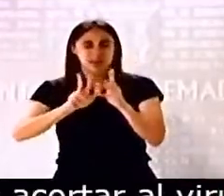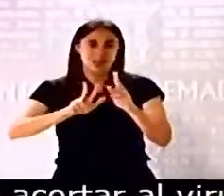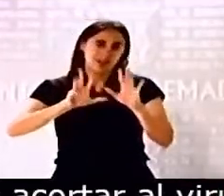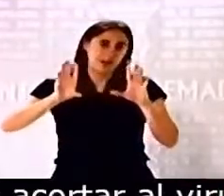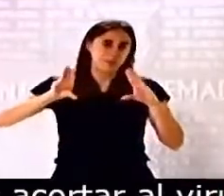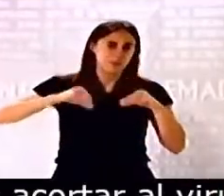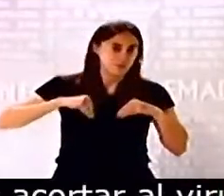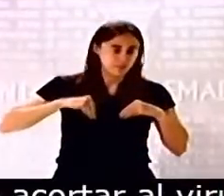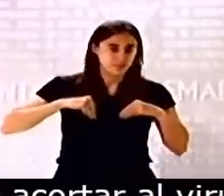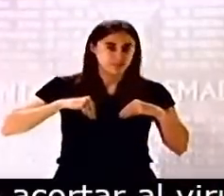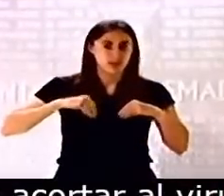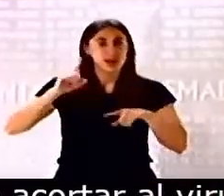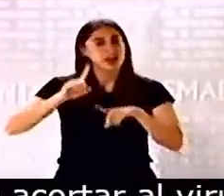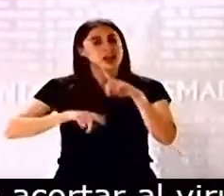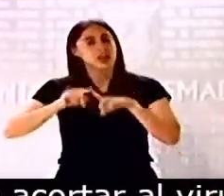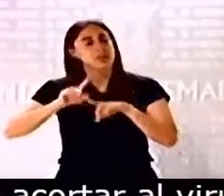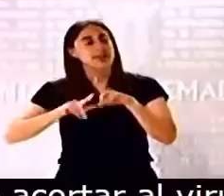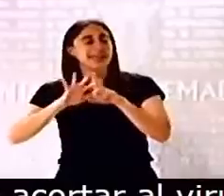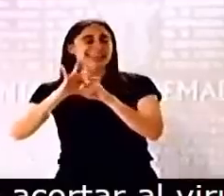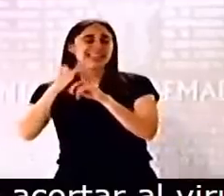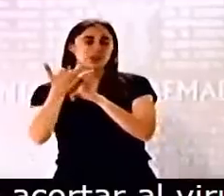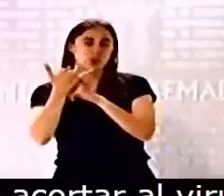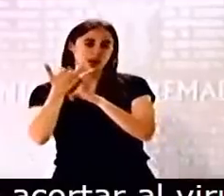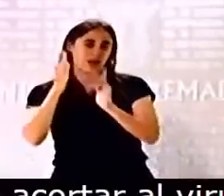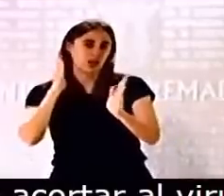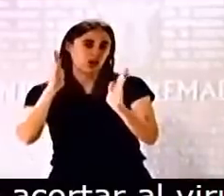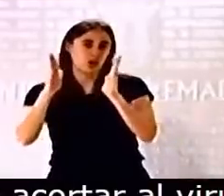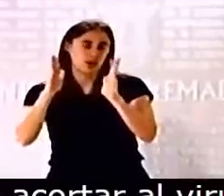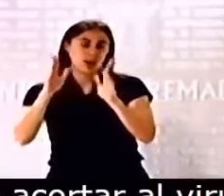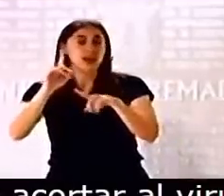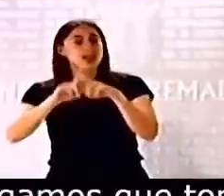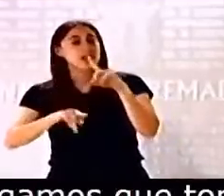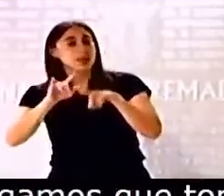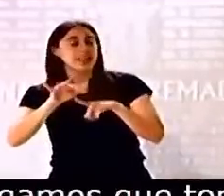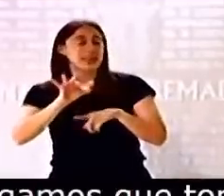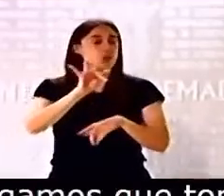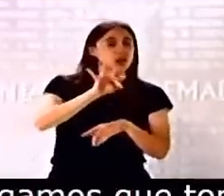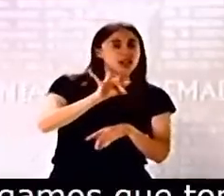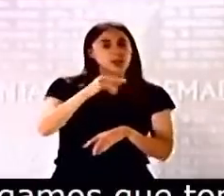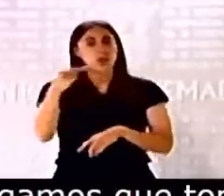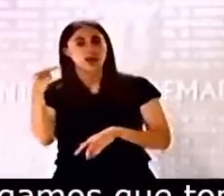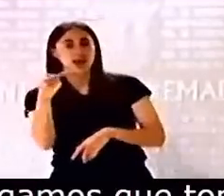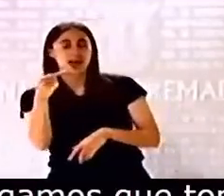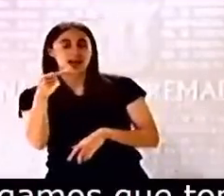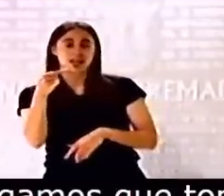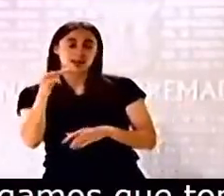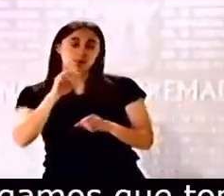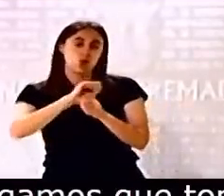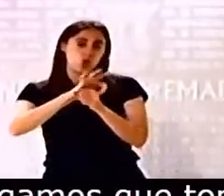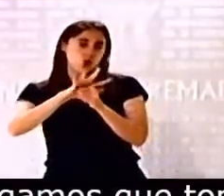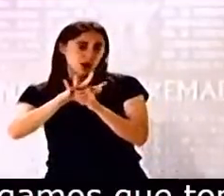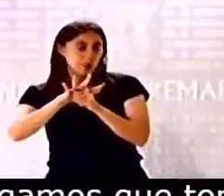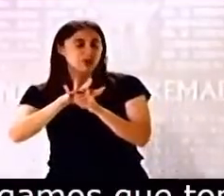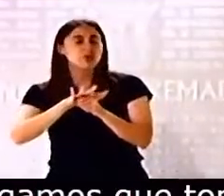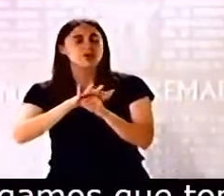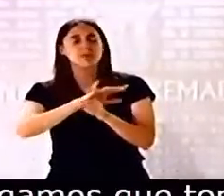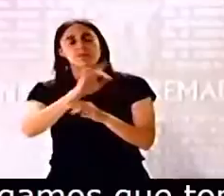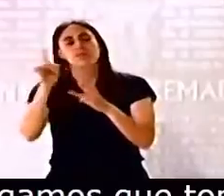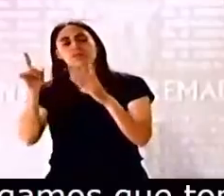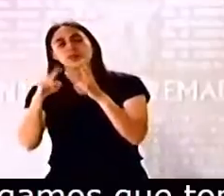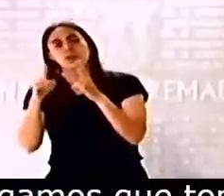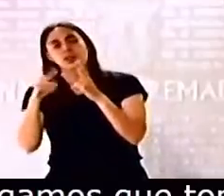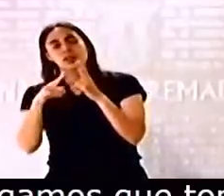cada momento en función de nuestra positividad o negatividad con respecto a la infección por coronavirus. Y, en tercer